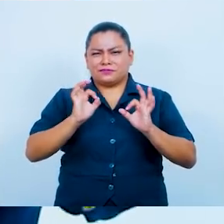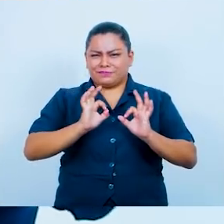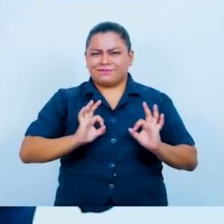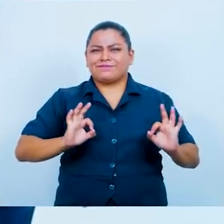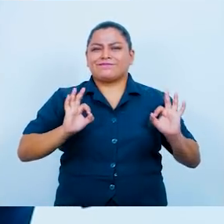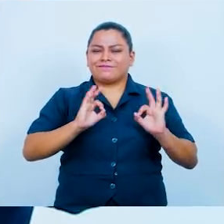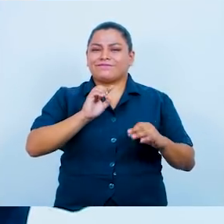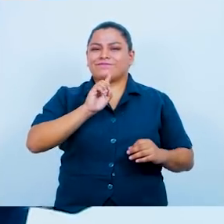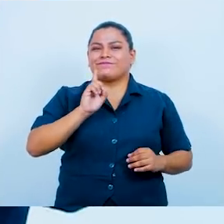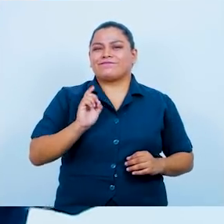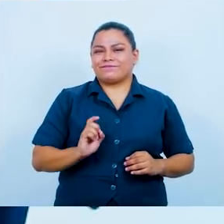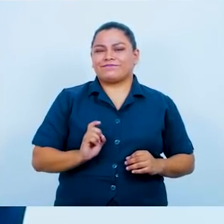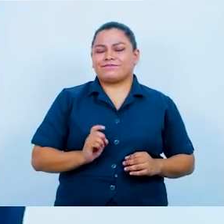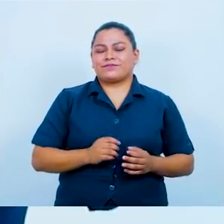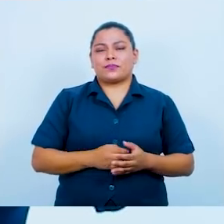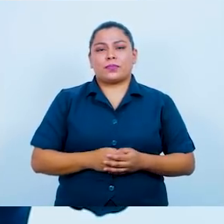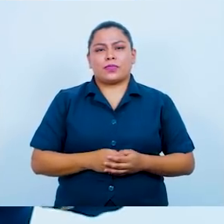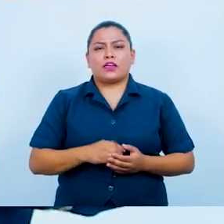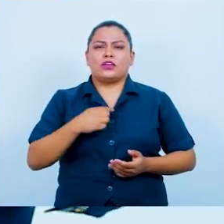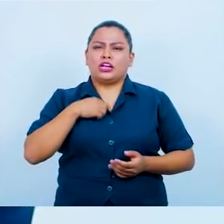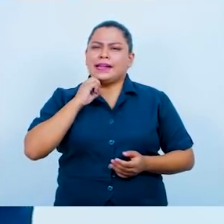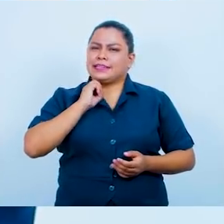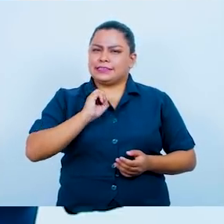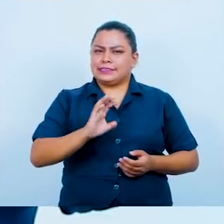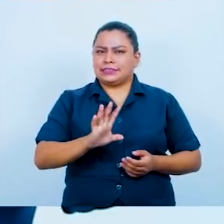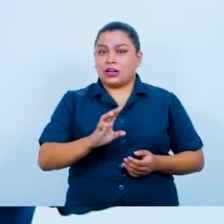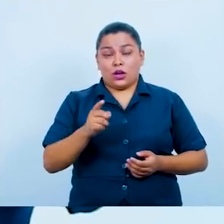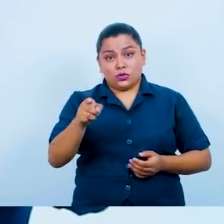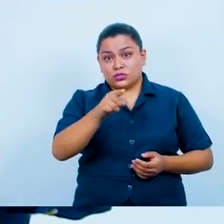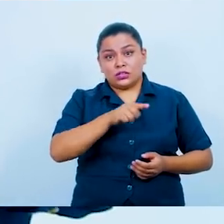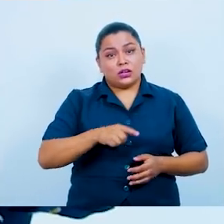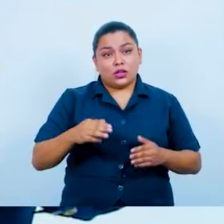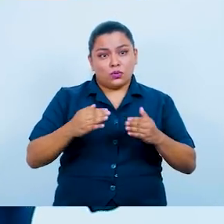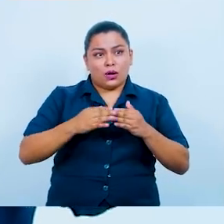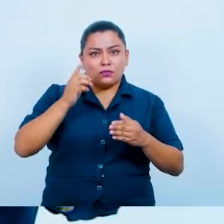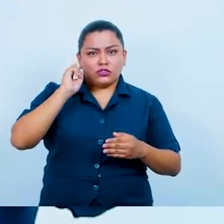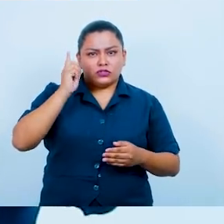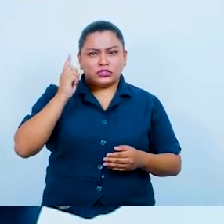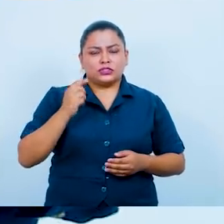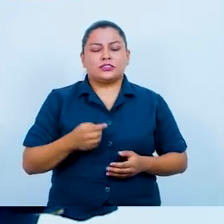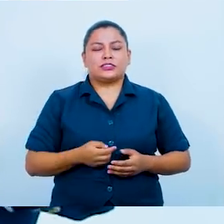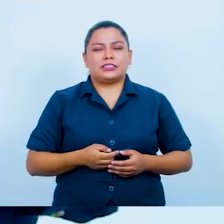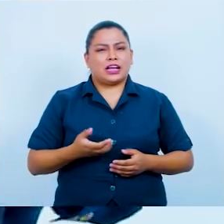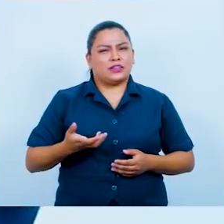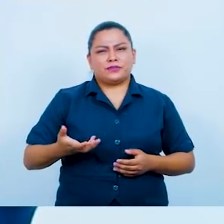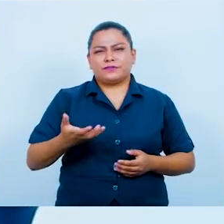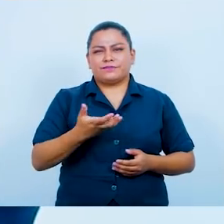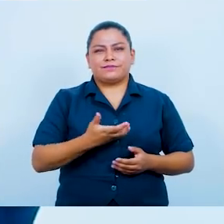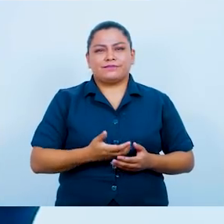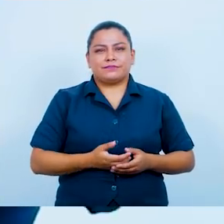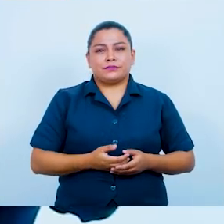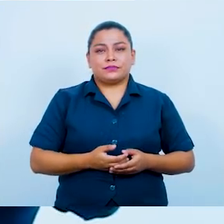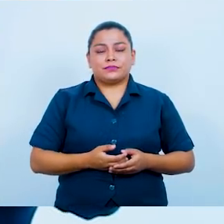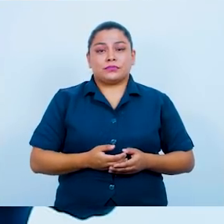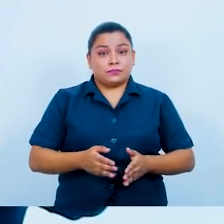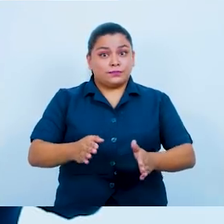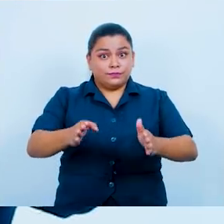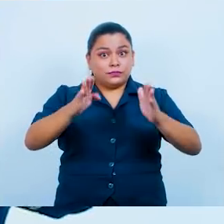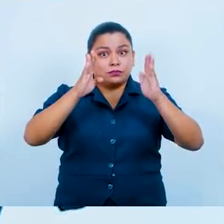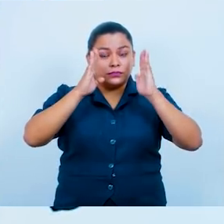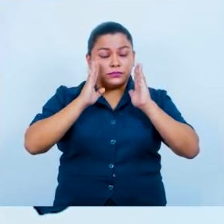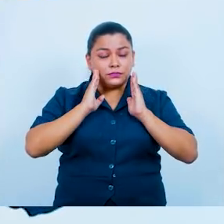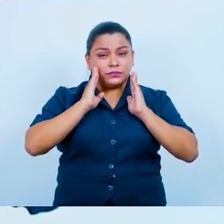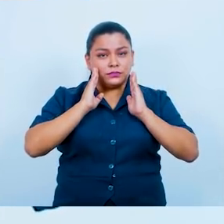Excelente pregunta, profesor Carlos. Y le comento, y les comento a ustedes también, queridos y queridas docentes, y también pon mucha atención,